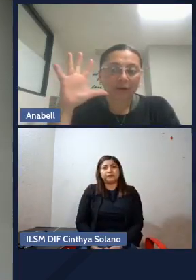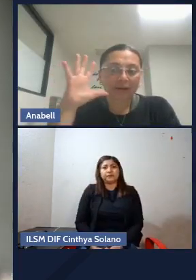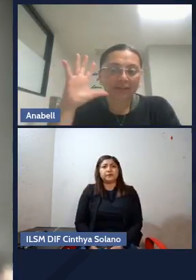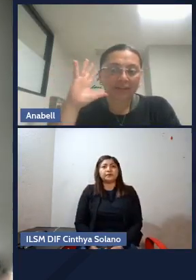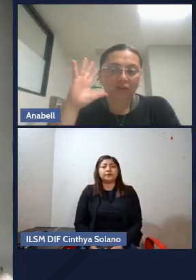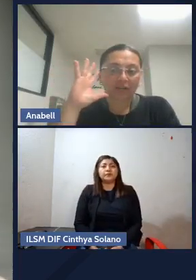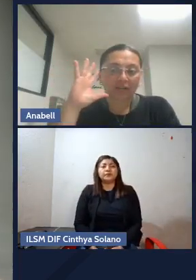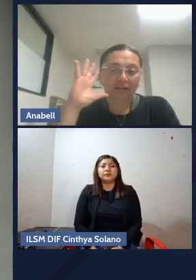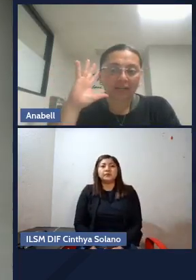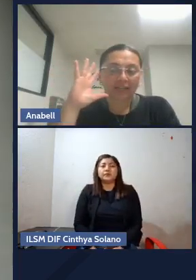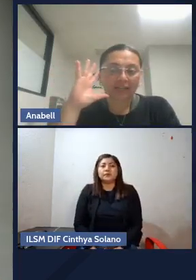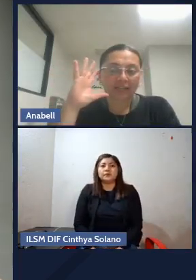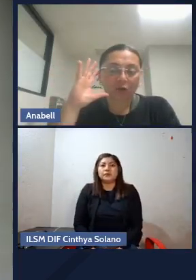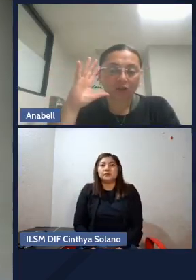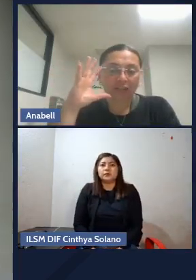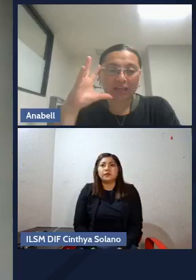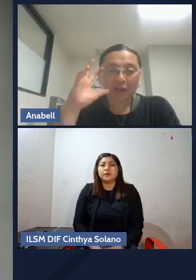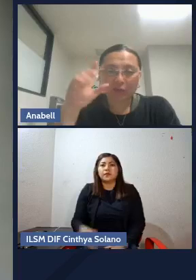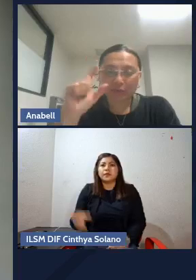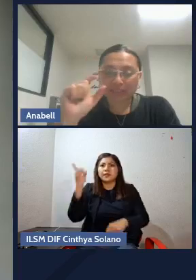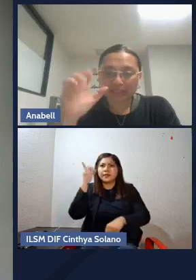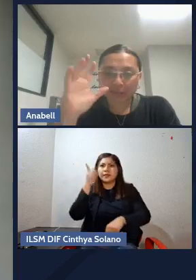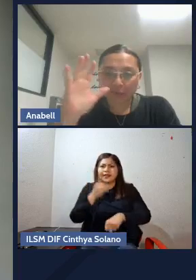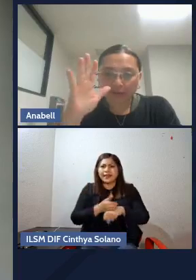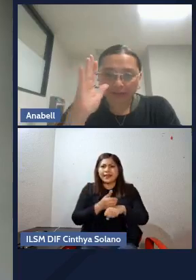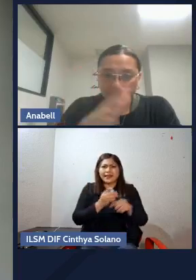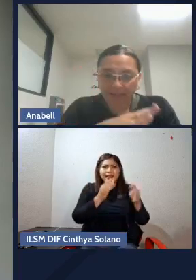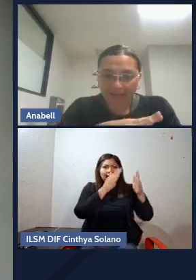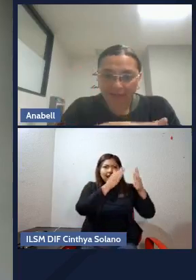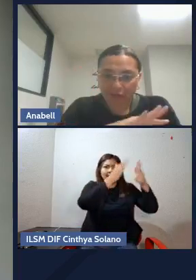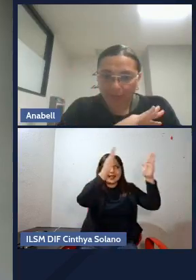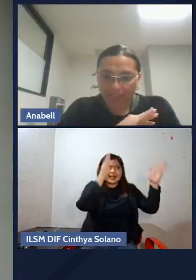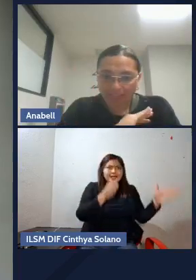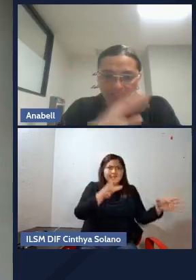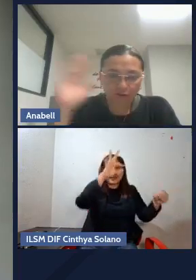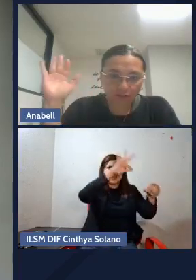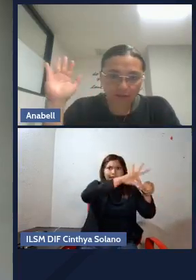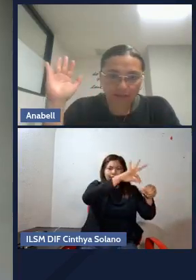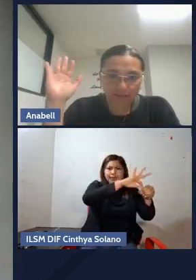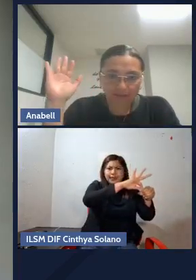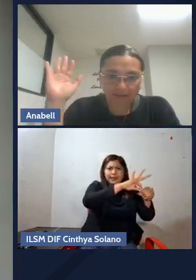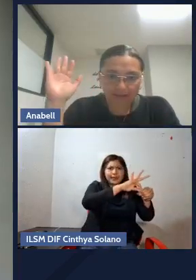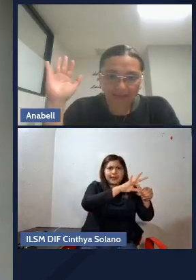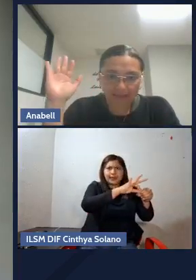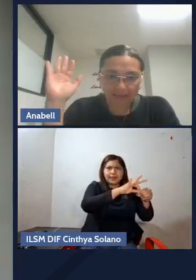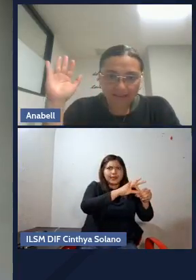no debe haber propaganda electoral el día de la jornada. Pues más allá que propaganda, entiendo que mañana